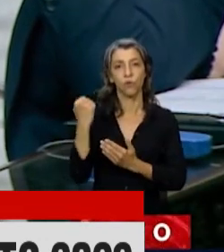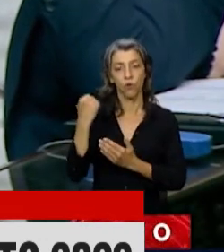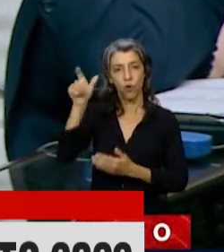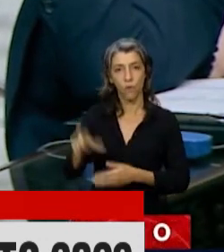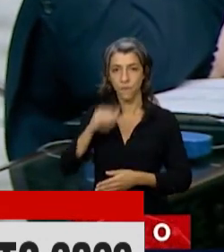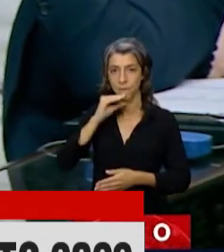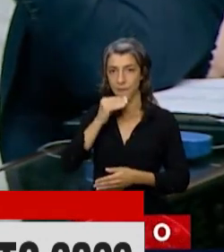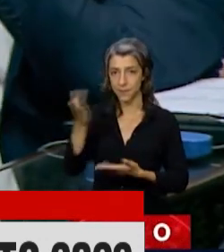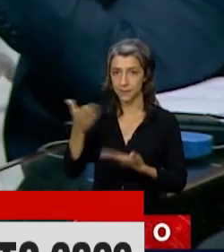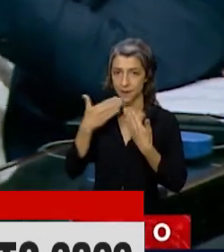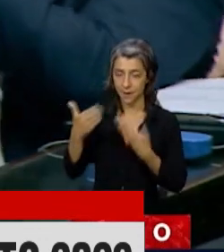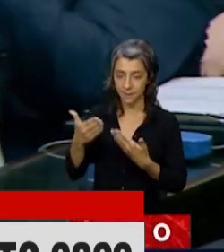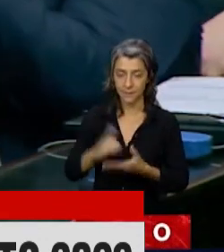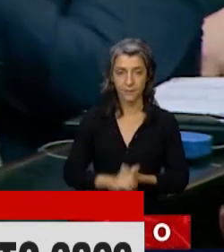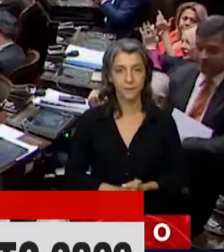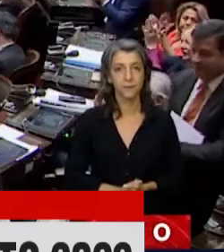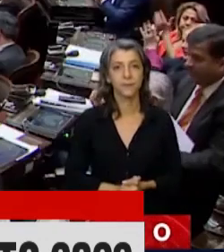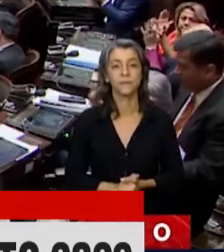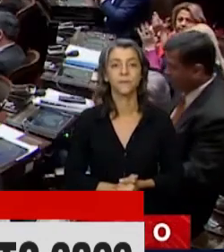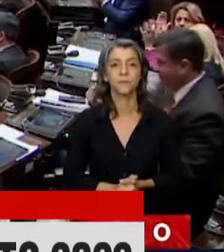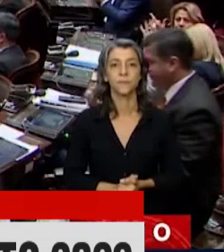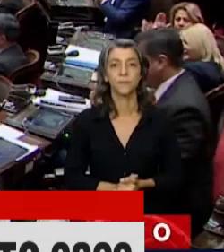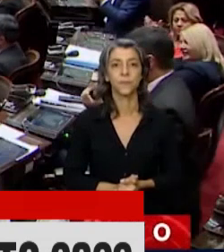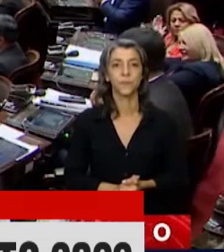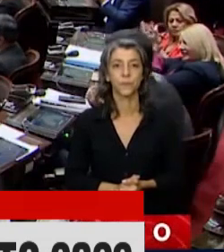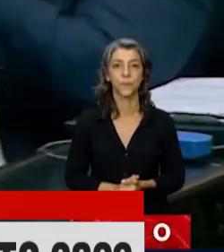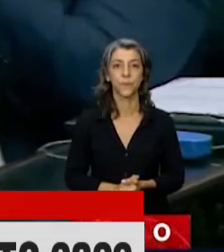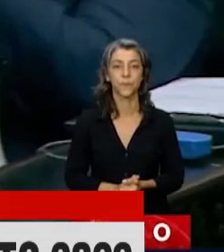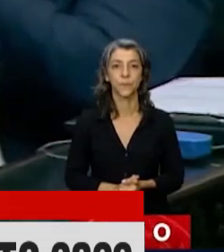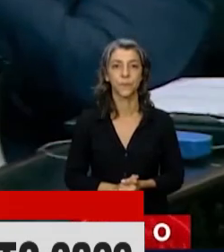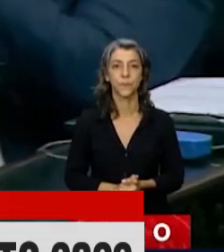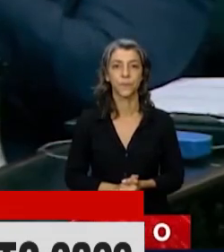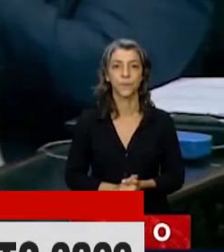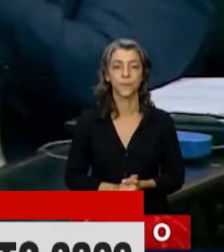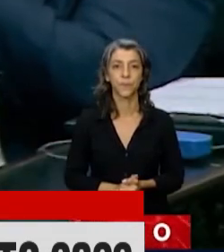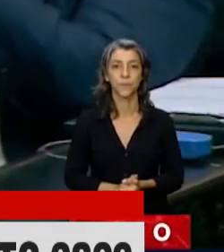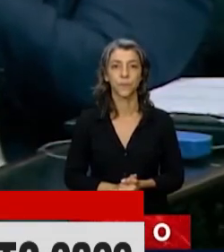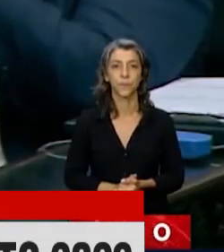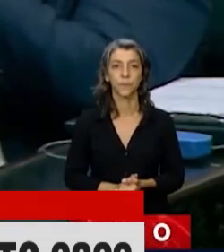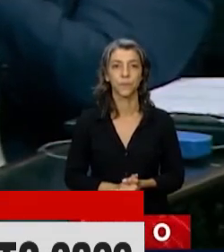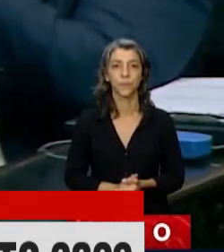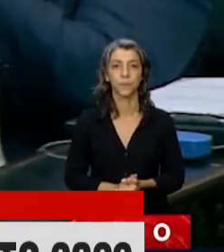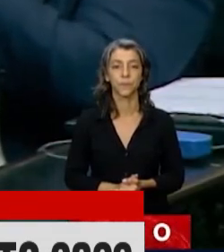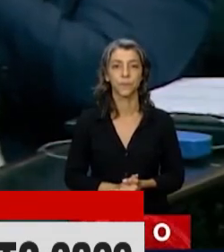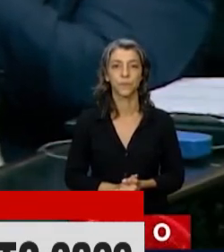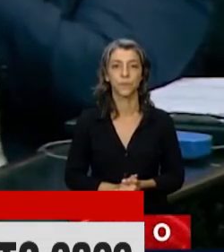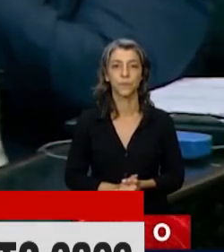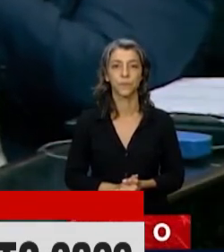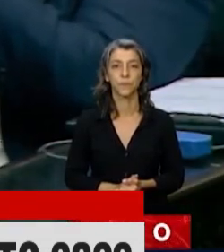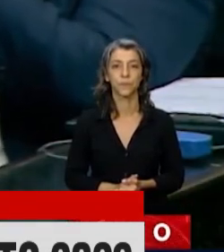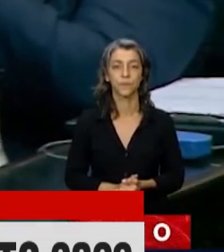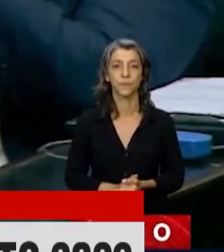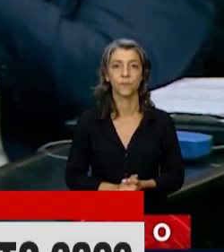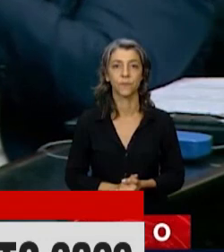presupuesto que habían generado bastante tensión, mucha polémica. Los artículos que tuvo que dejar de lado